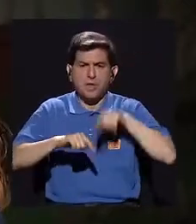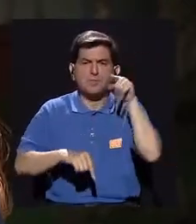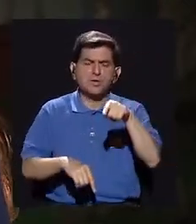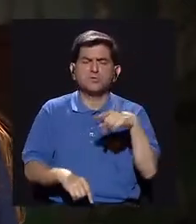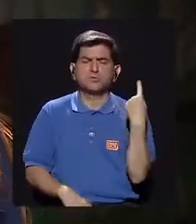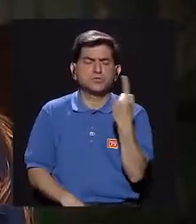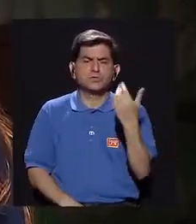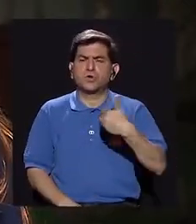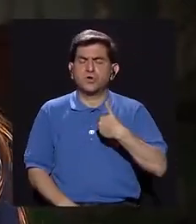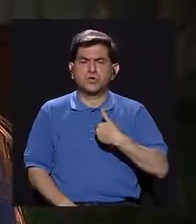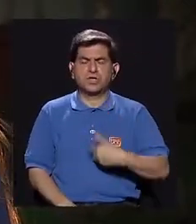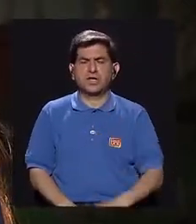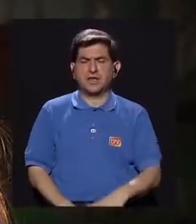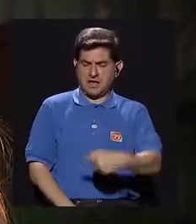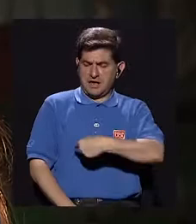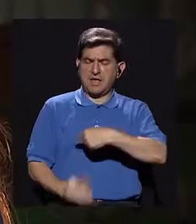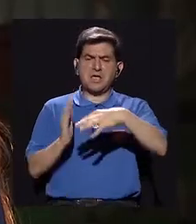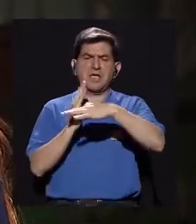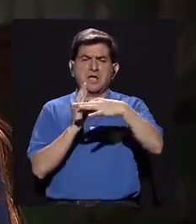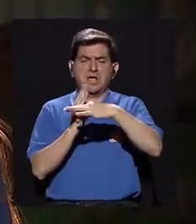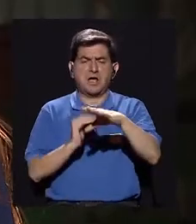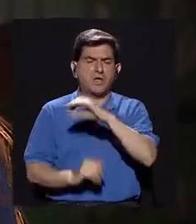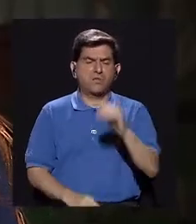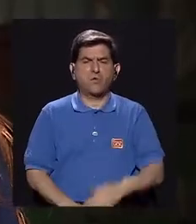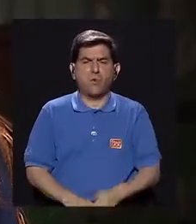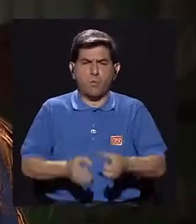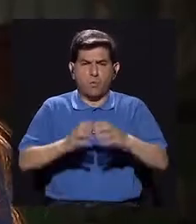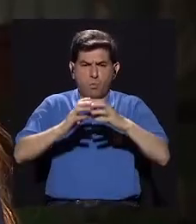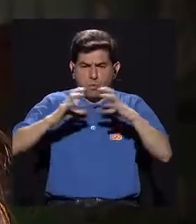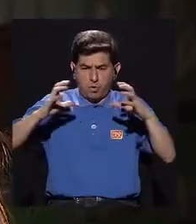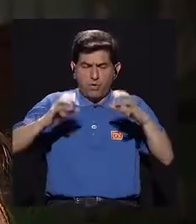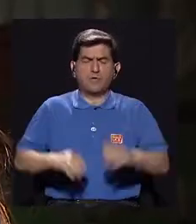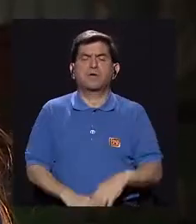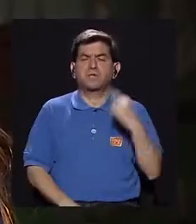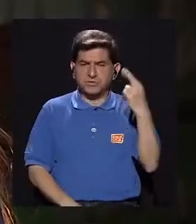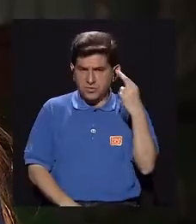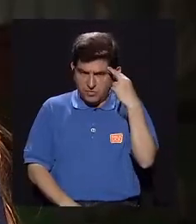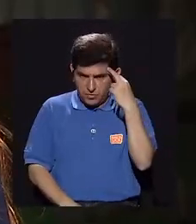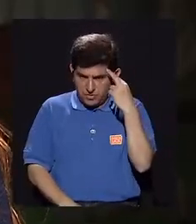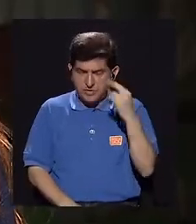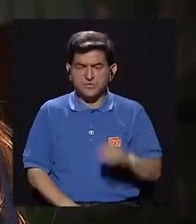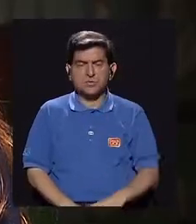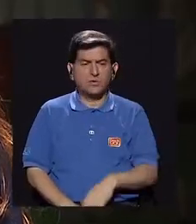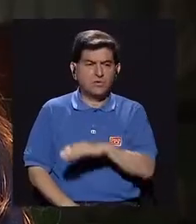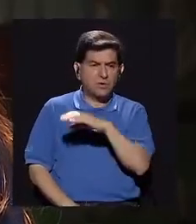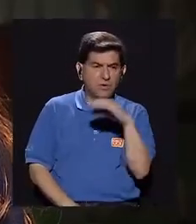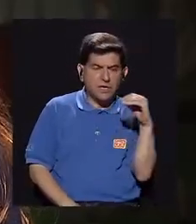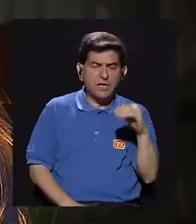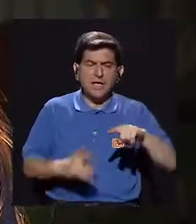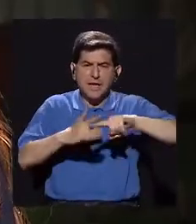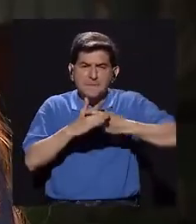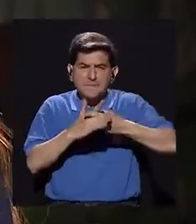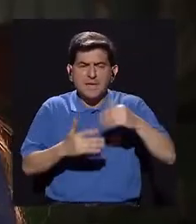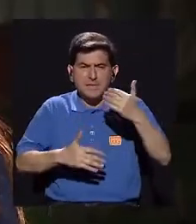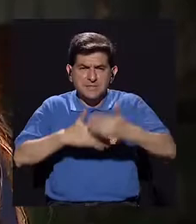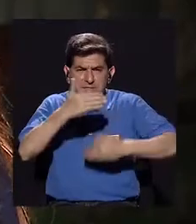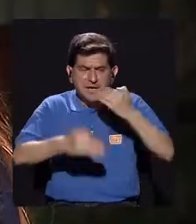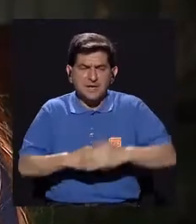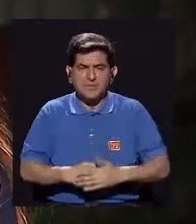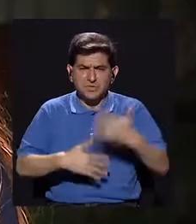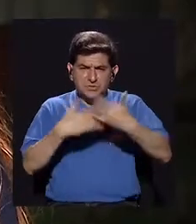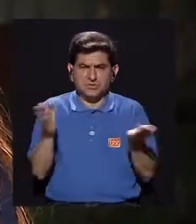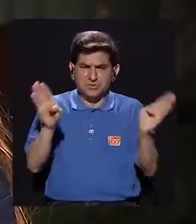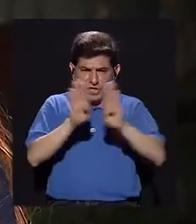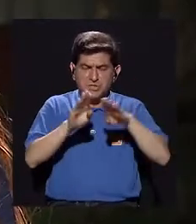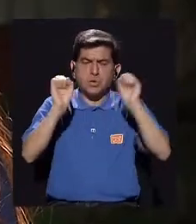logra. Pero si usted solamente tiene hígado graso o solamente tiene inflamación por hígado graso y apenas está empezando la fibrosis, sí